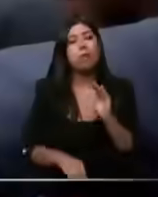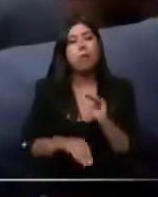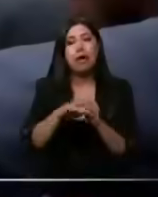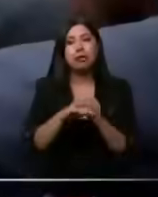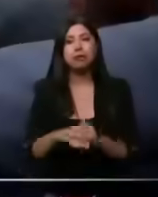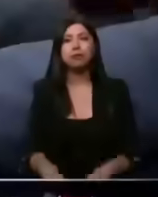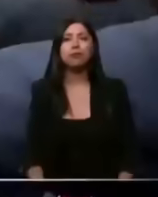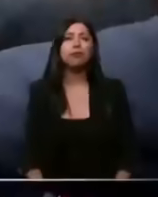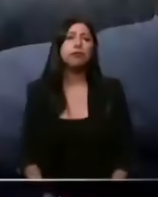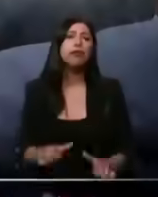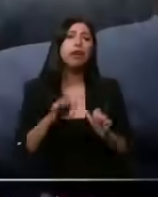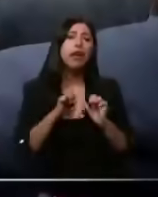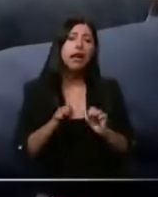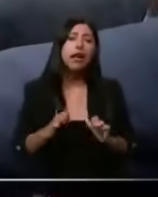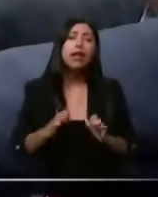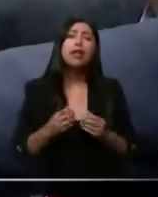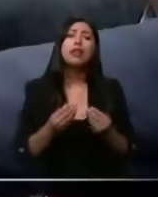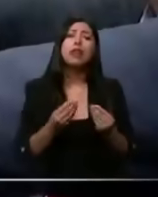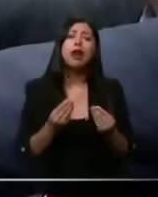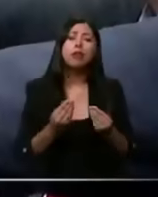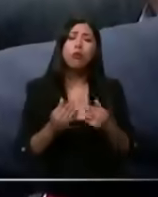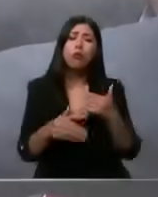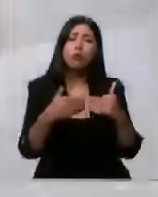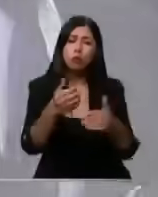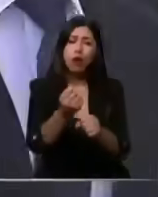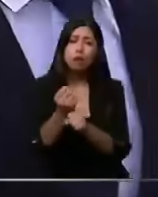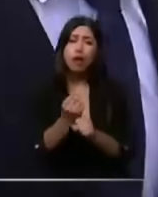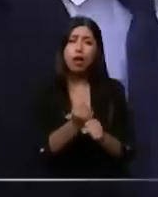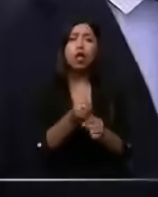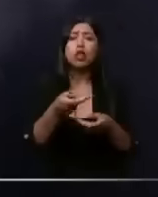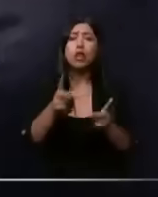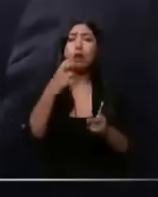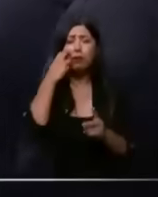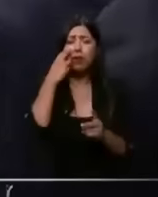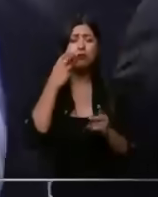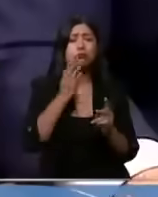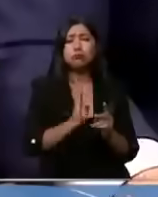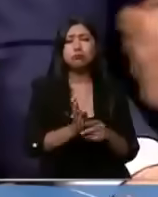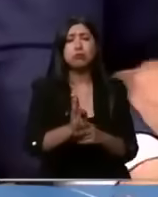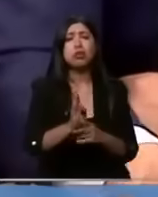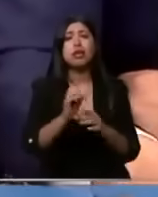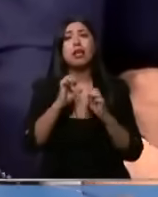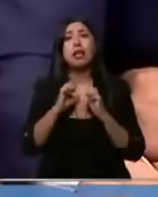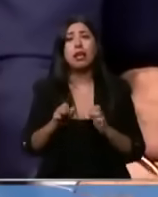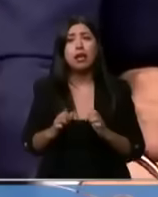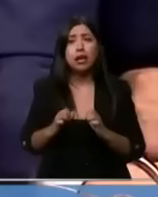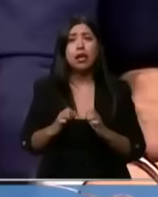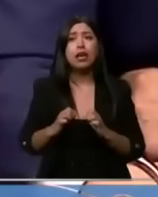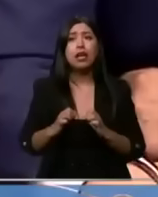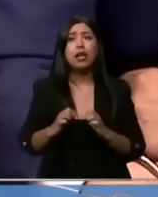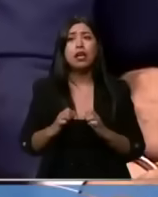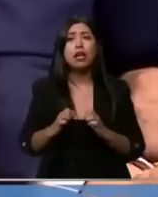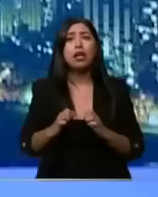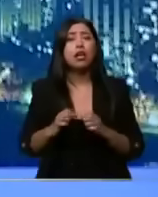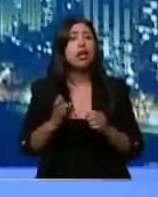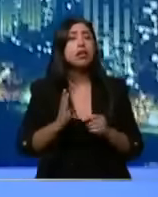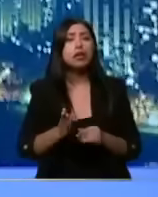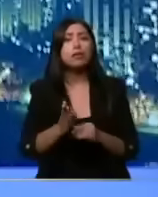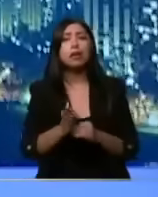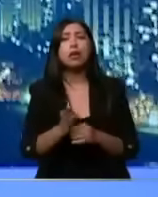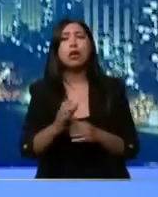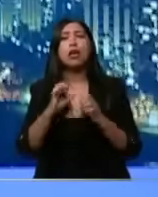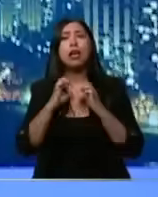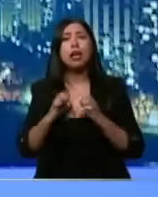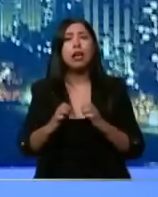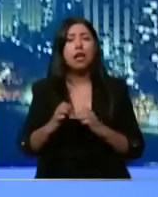ley. Ética, probidad y derechos humanos como valores transversales, inexcusable. Un eje que es la ética, la probidad y los derechos humanos como valores transversales, inexcusable. La ética,